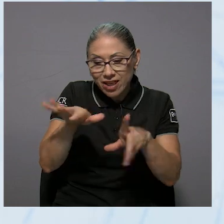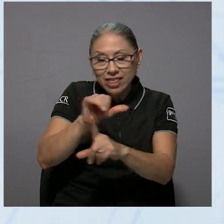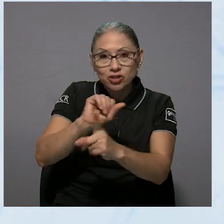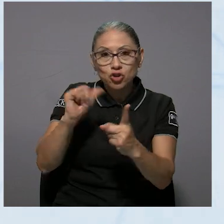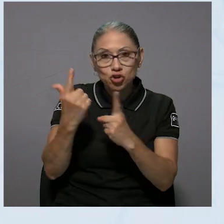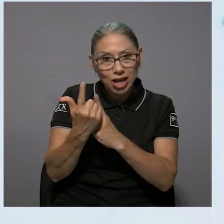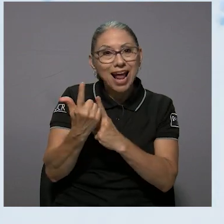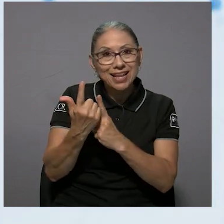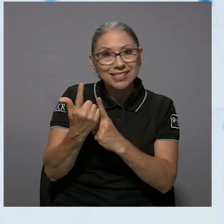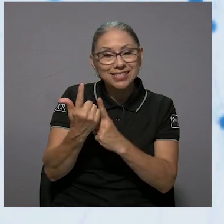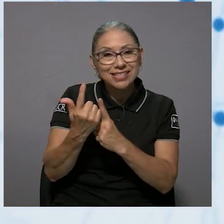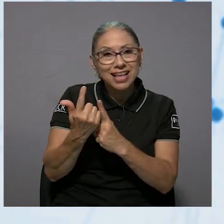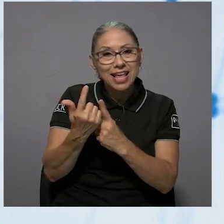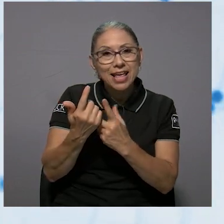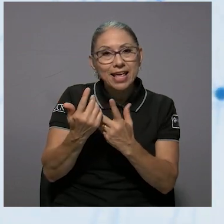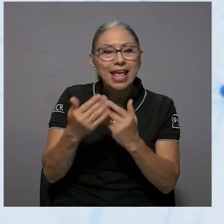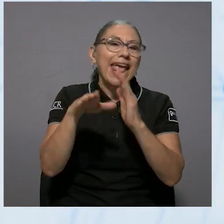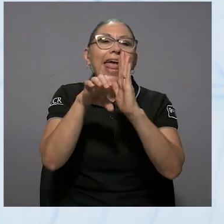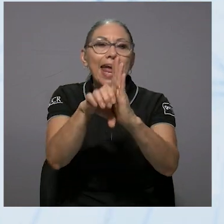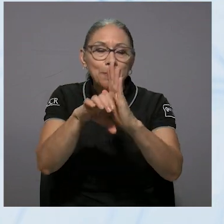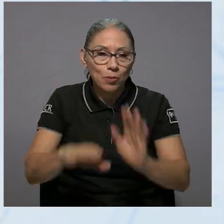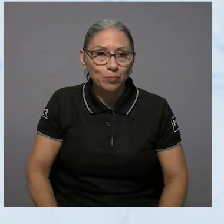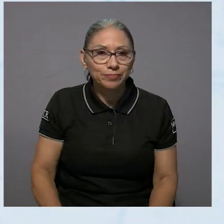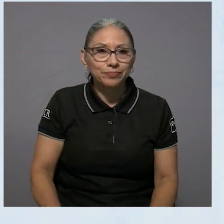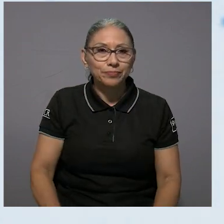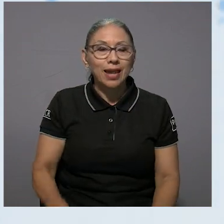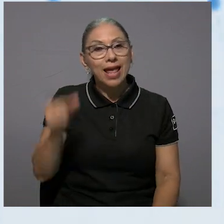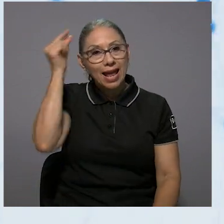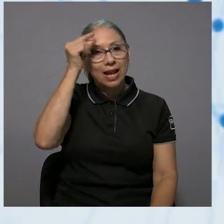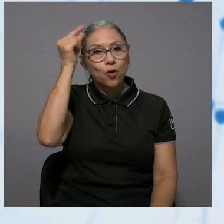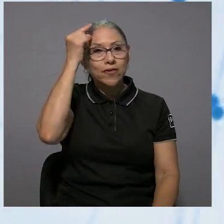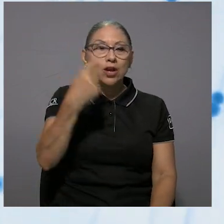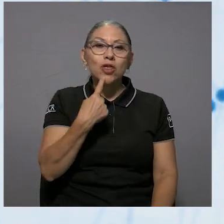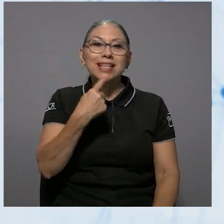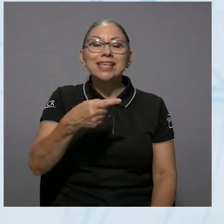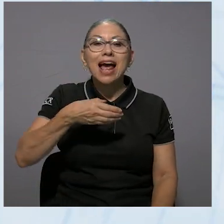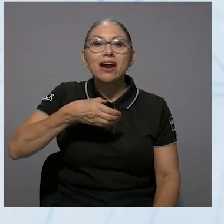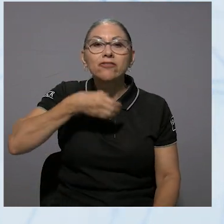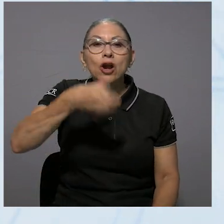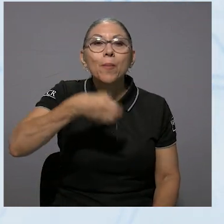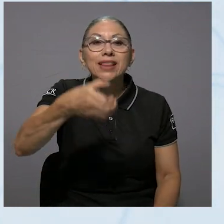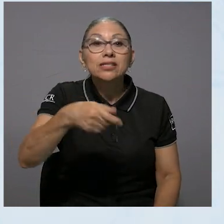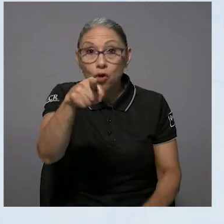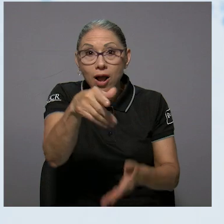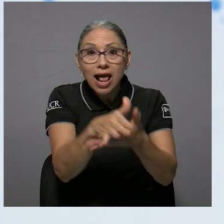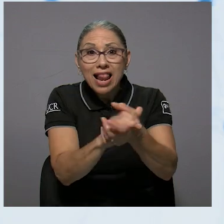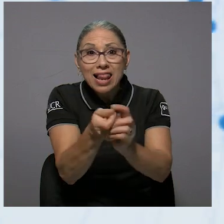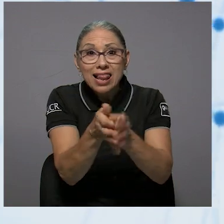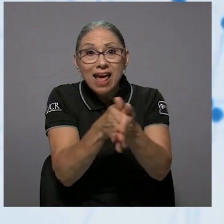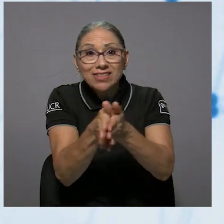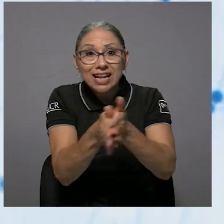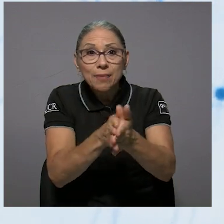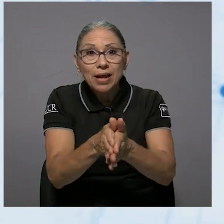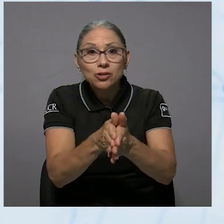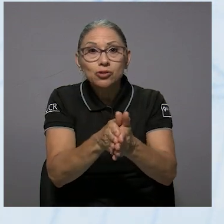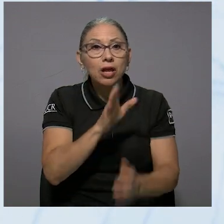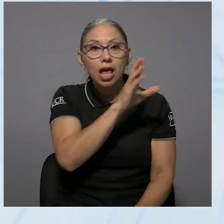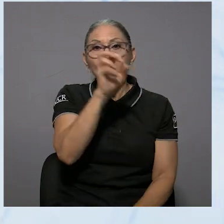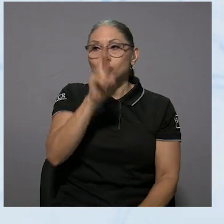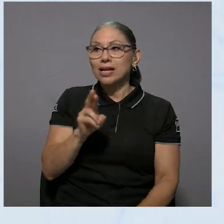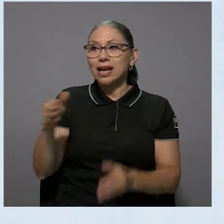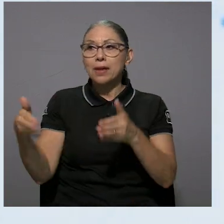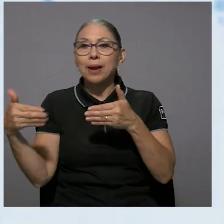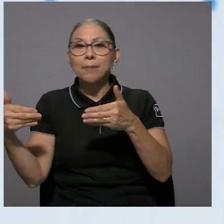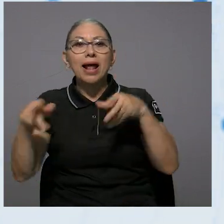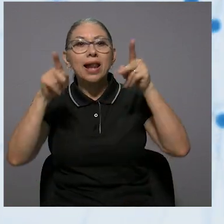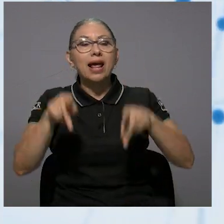daba, por ejemplo, el gobierno decía recomendación, lávese las manos. Y por ejemplo, en Costa Rica y Panamá la